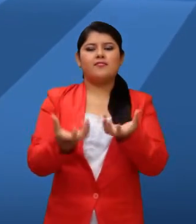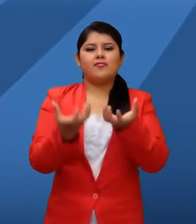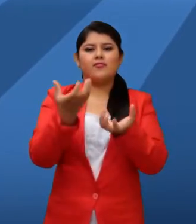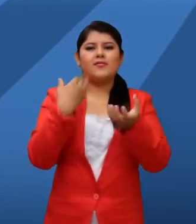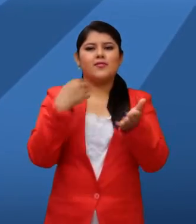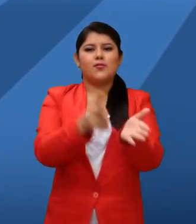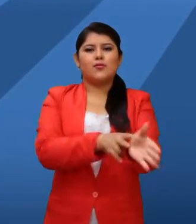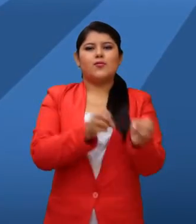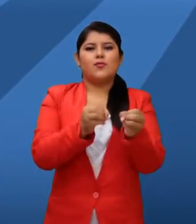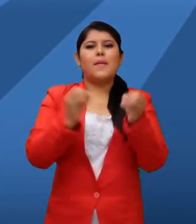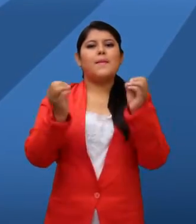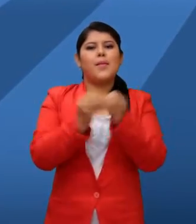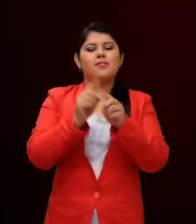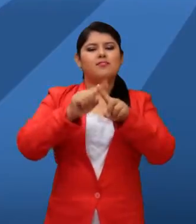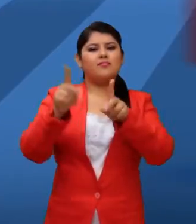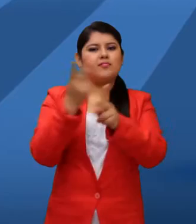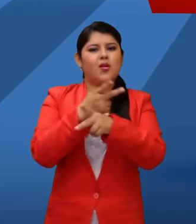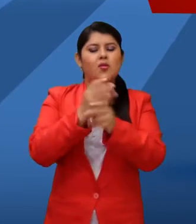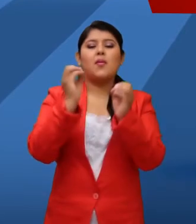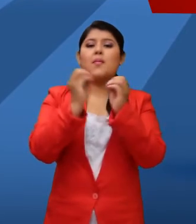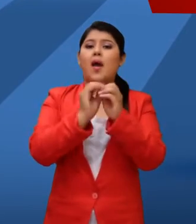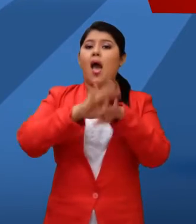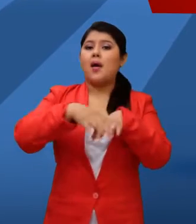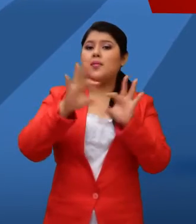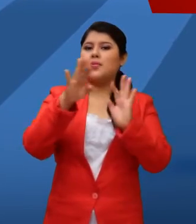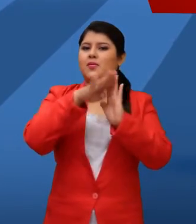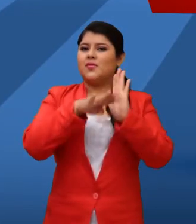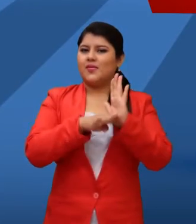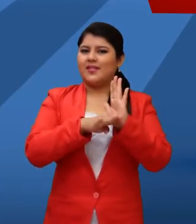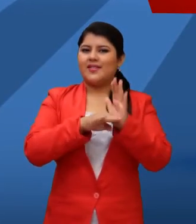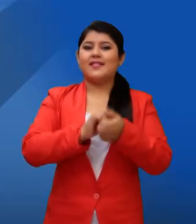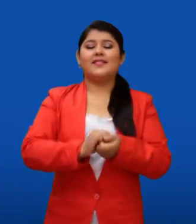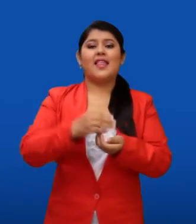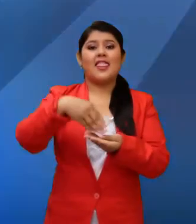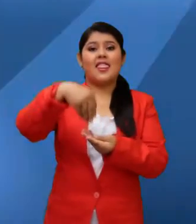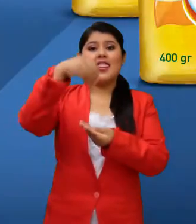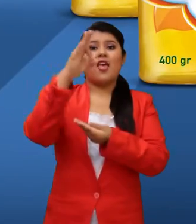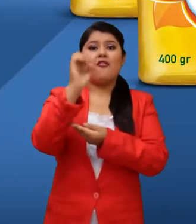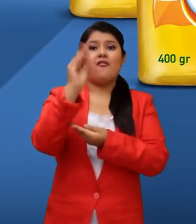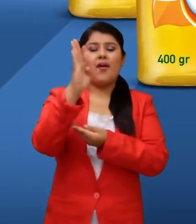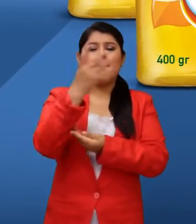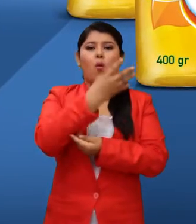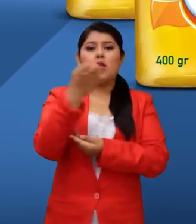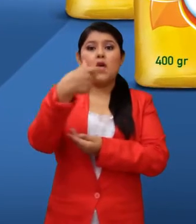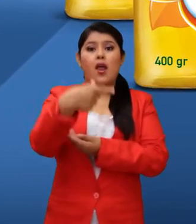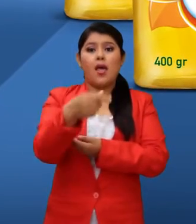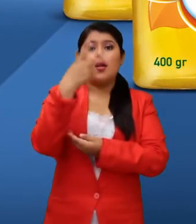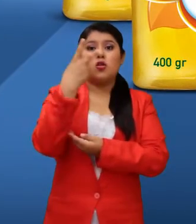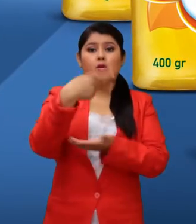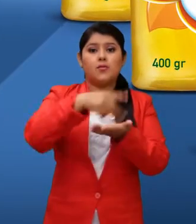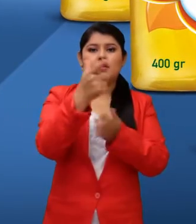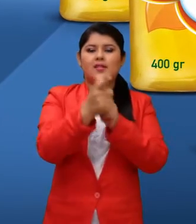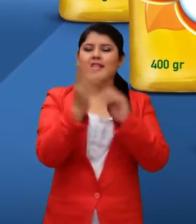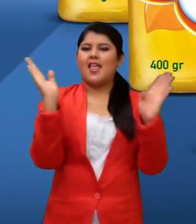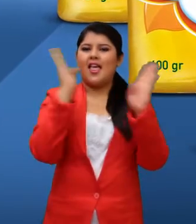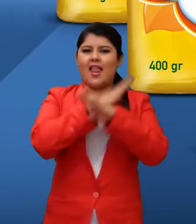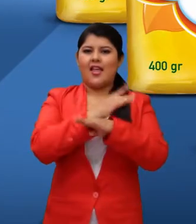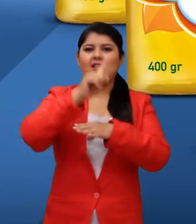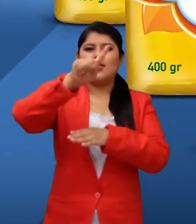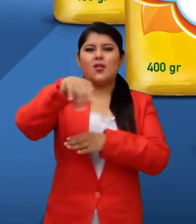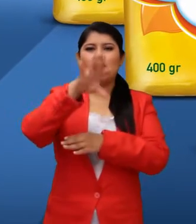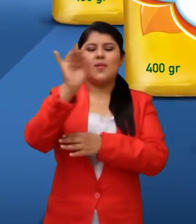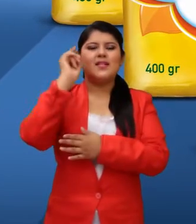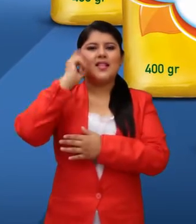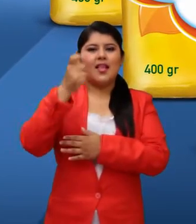encimeras de inducción más accesorios. Además, aprovecha nuestras increíbles ofertas. Detergente Fab 400 gramos, pague 2, lleve